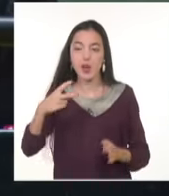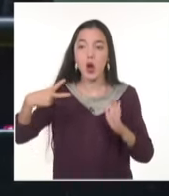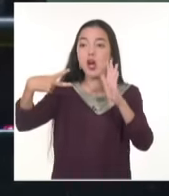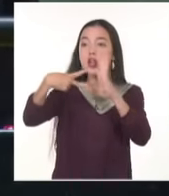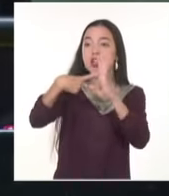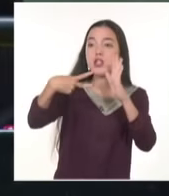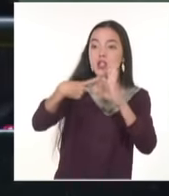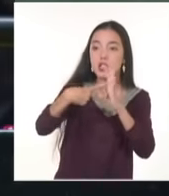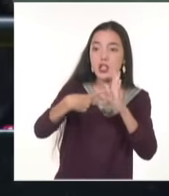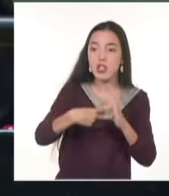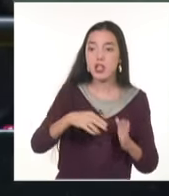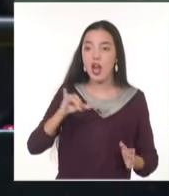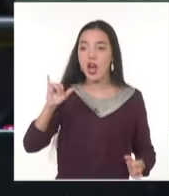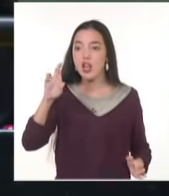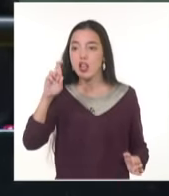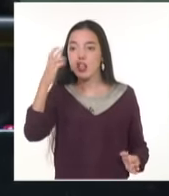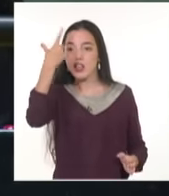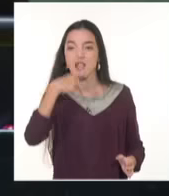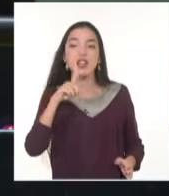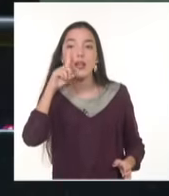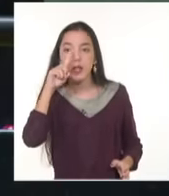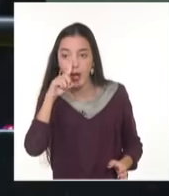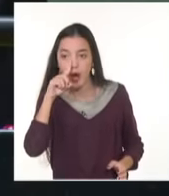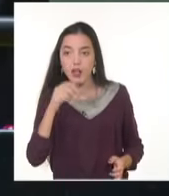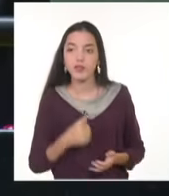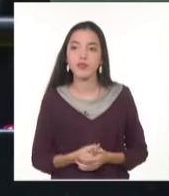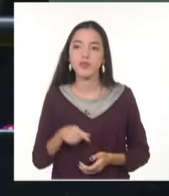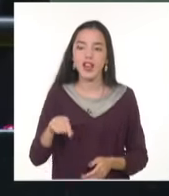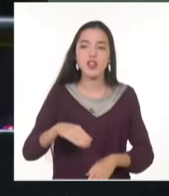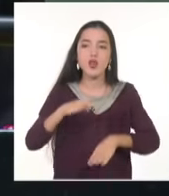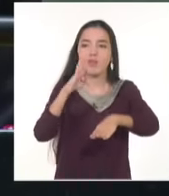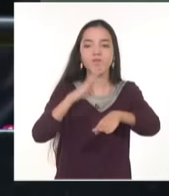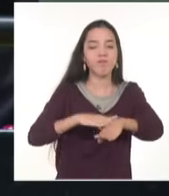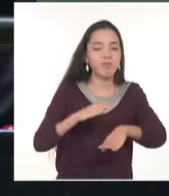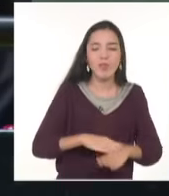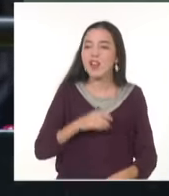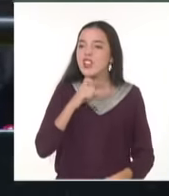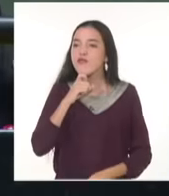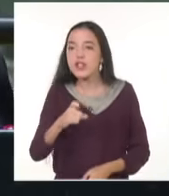Oriente tendrá consecuencias difíciles de estimar.